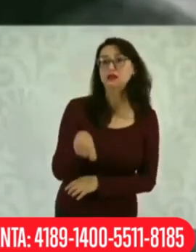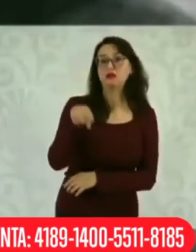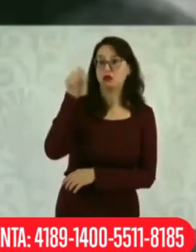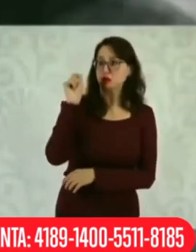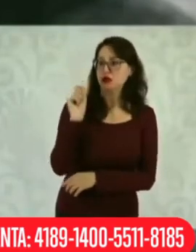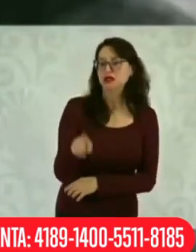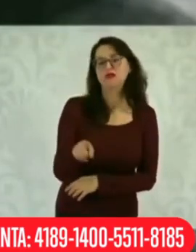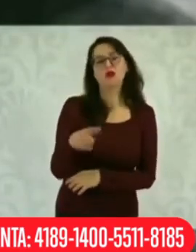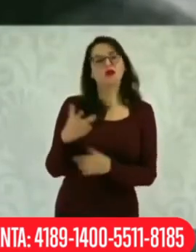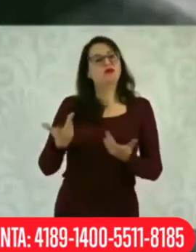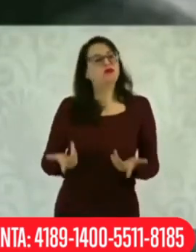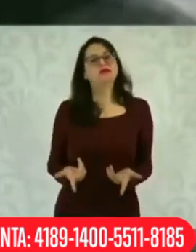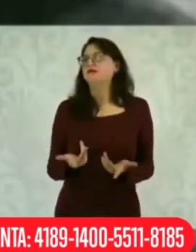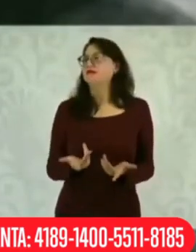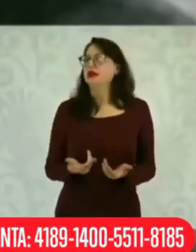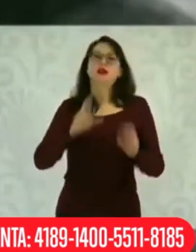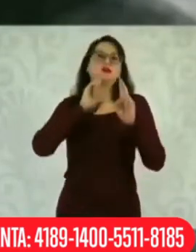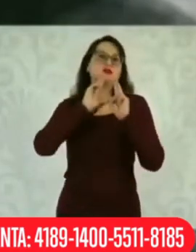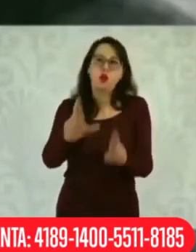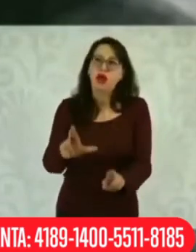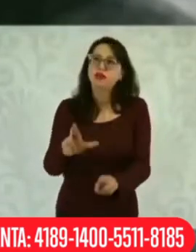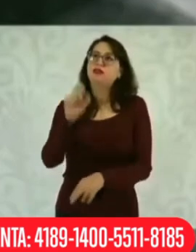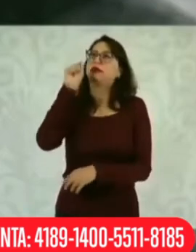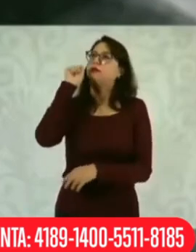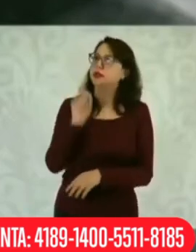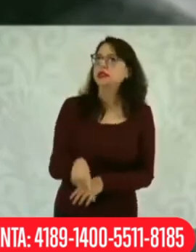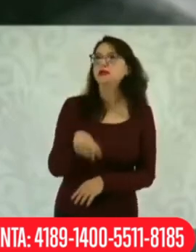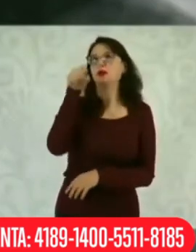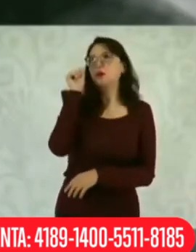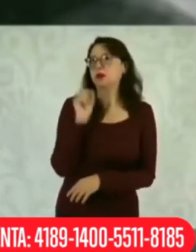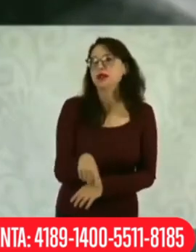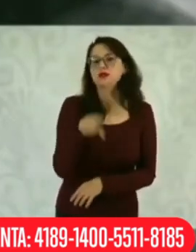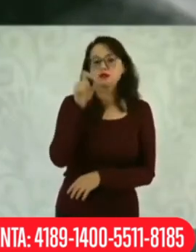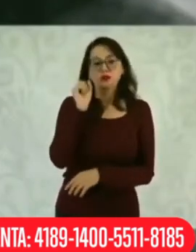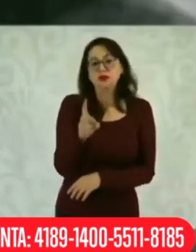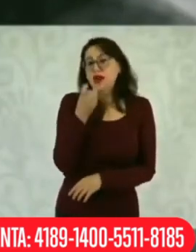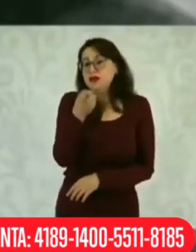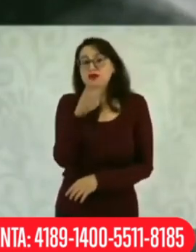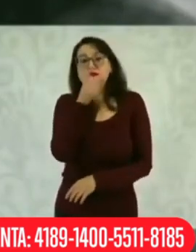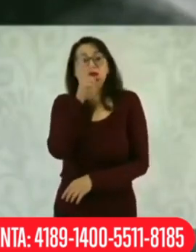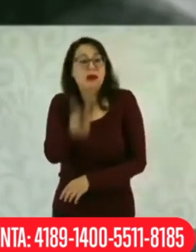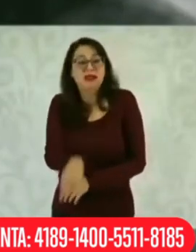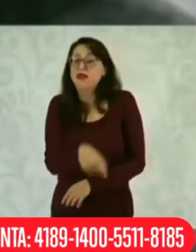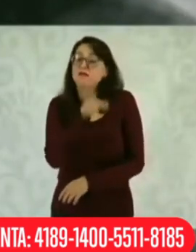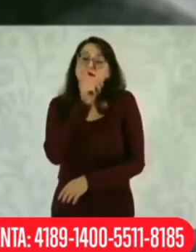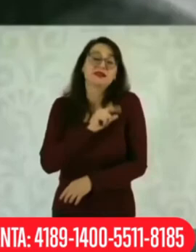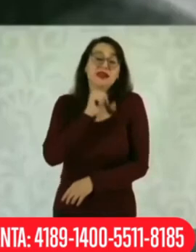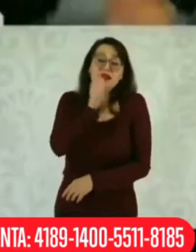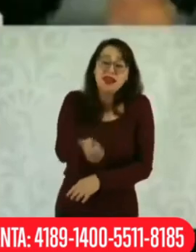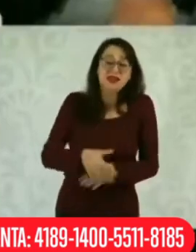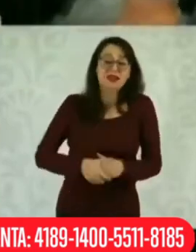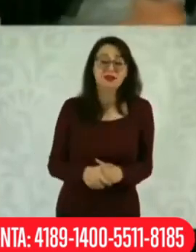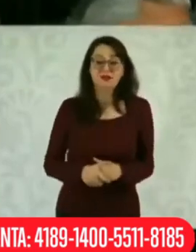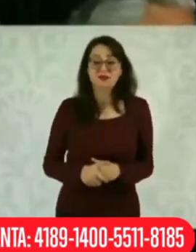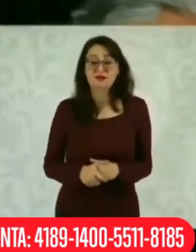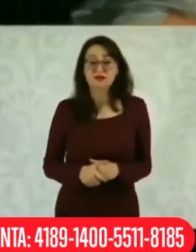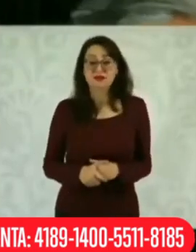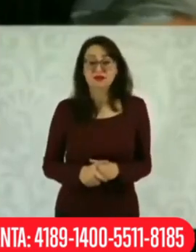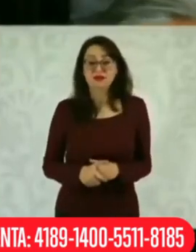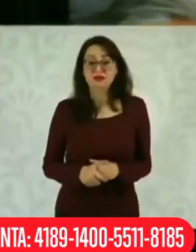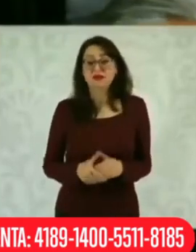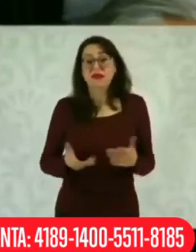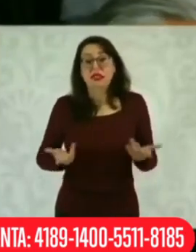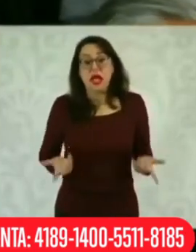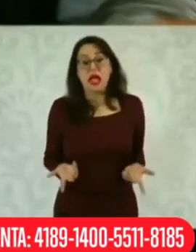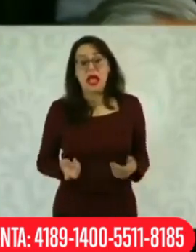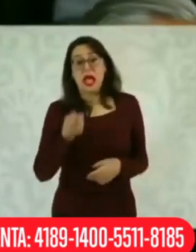y otra vez, se te va a contestar lo mismo porque es la verdad. Nosotros no mentimos, sí, es la verdad. Presidenta, esa vaya,